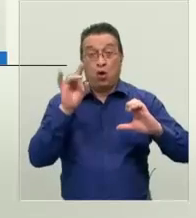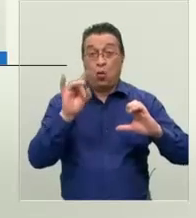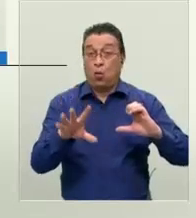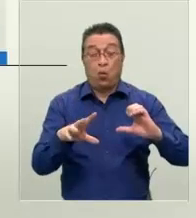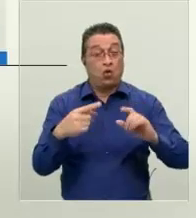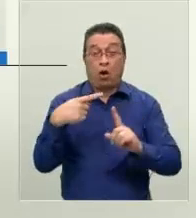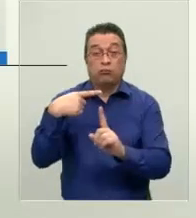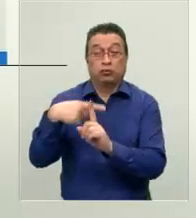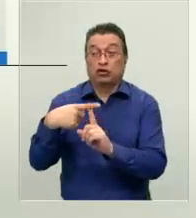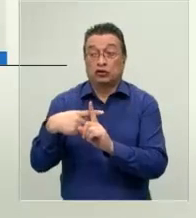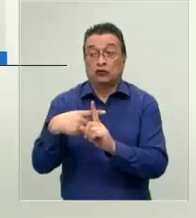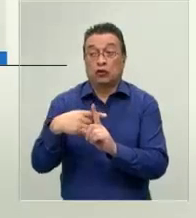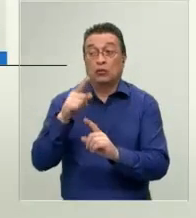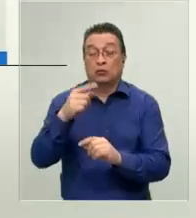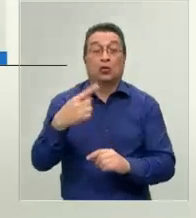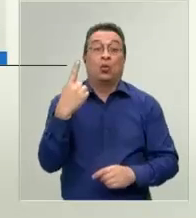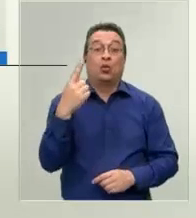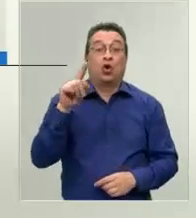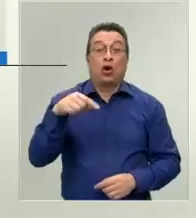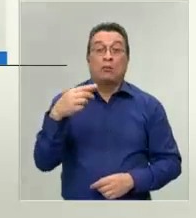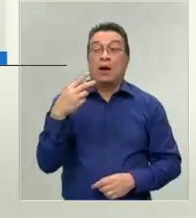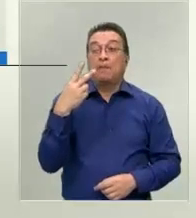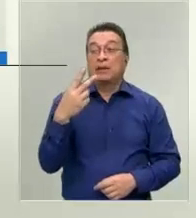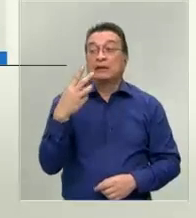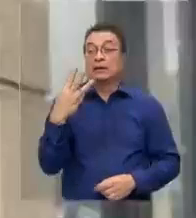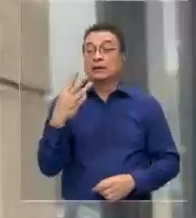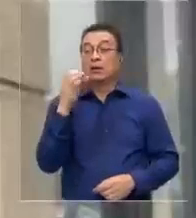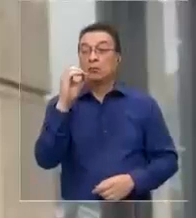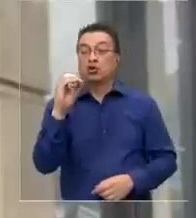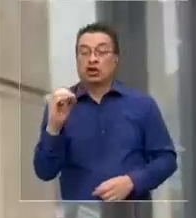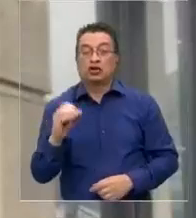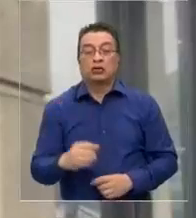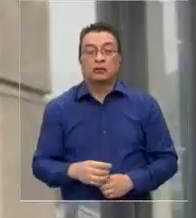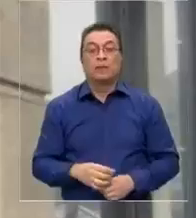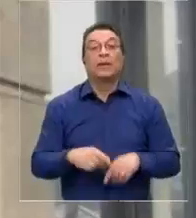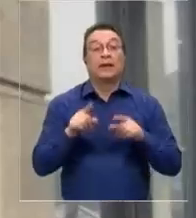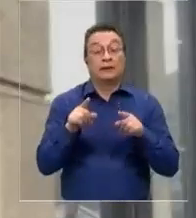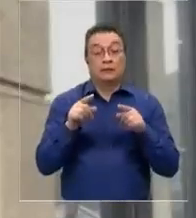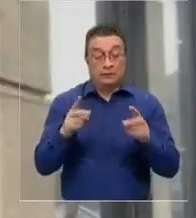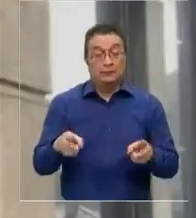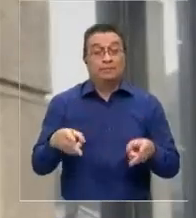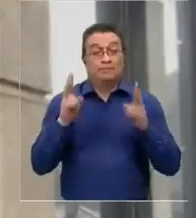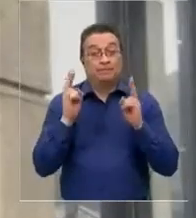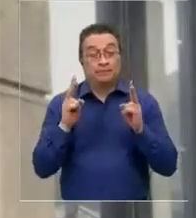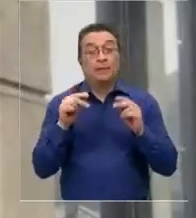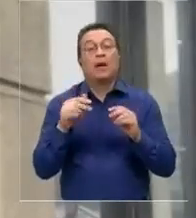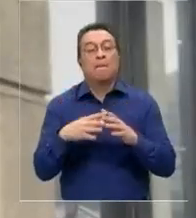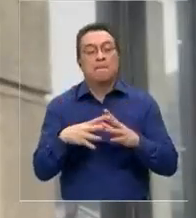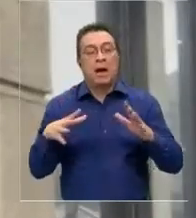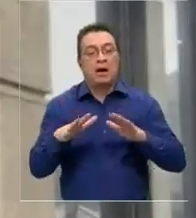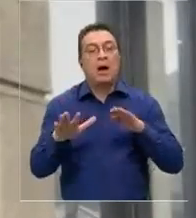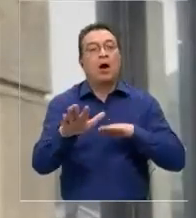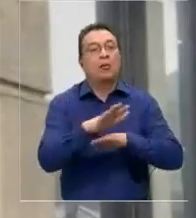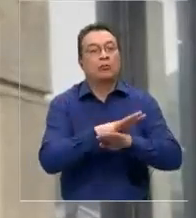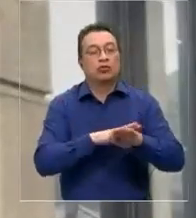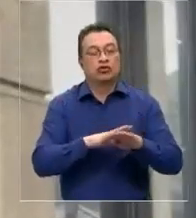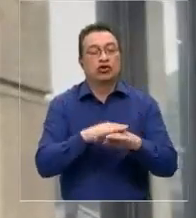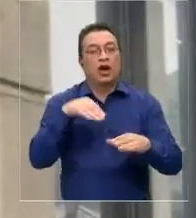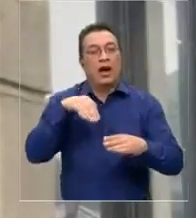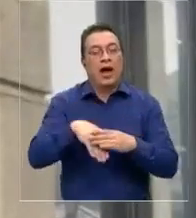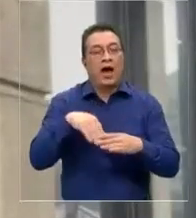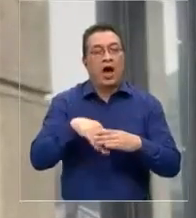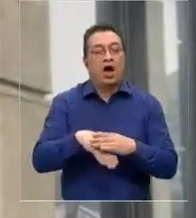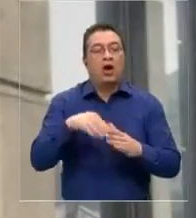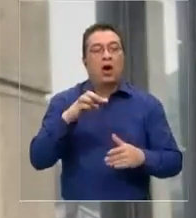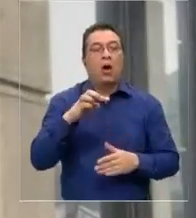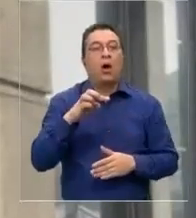números verdes, con una rentabilidad de 1,23%. Esto ha permitido también dar una mayor protección a los ahorros previsionales